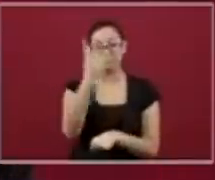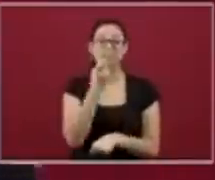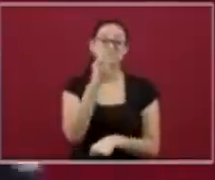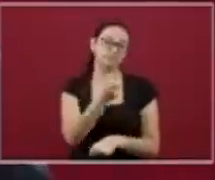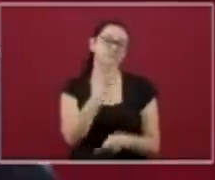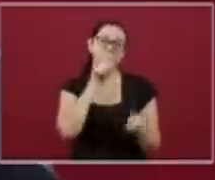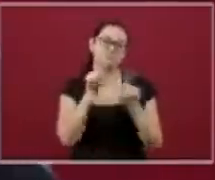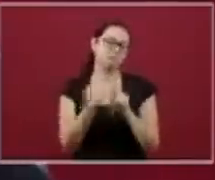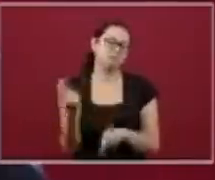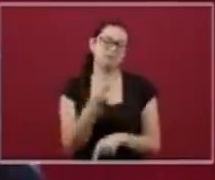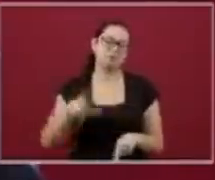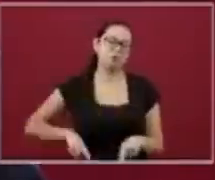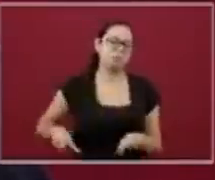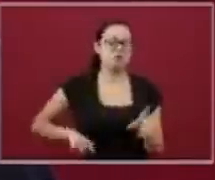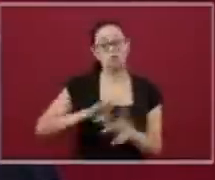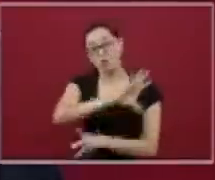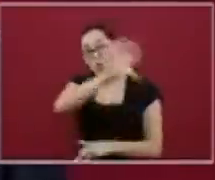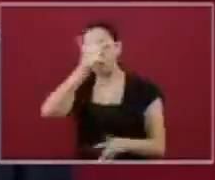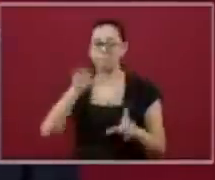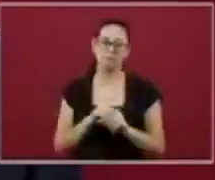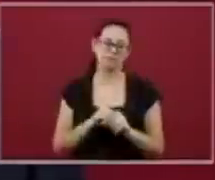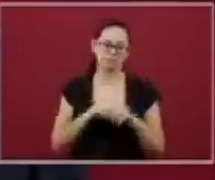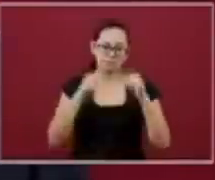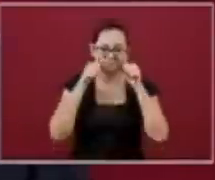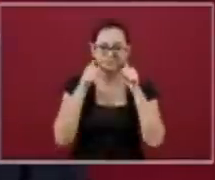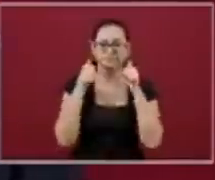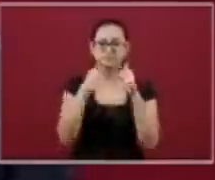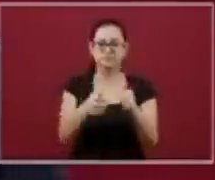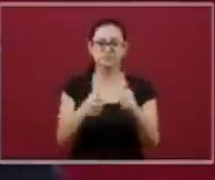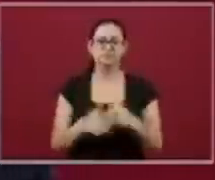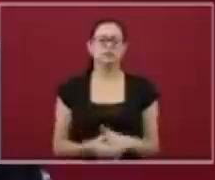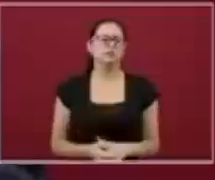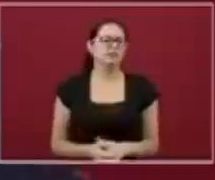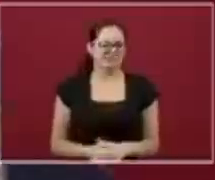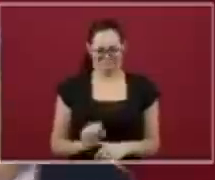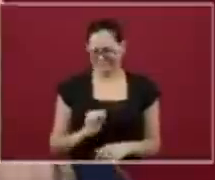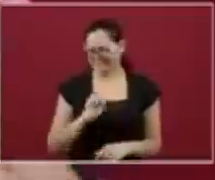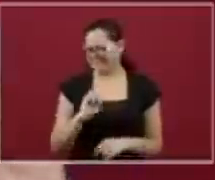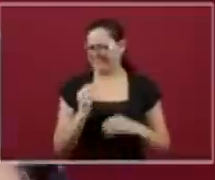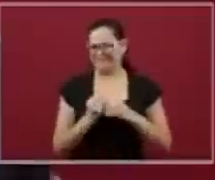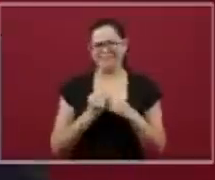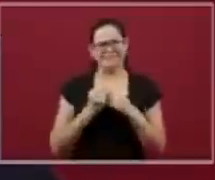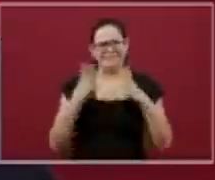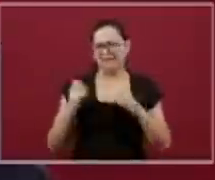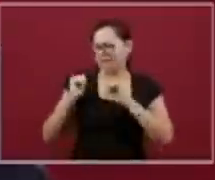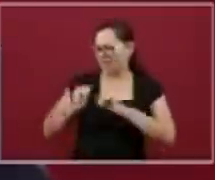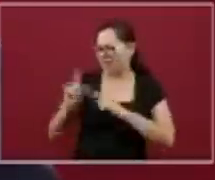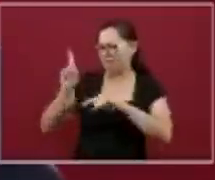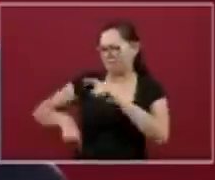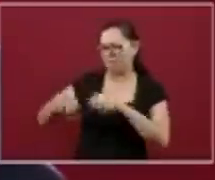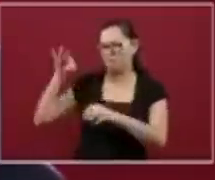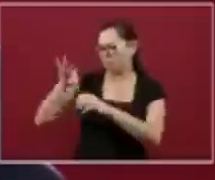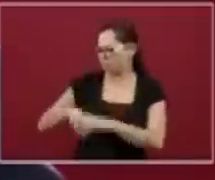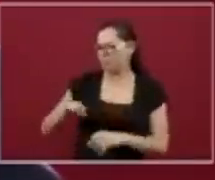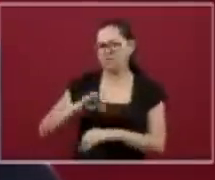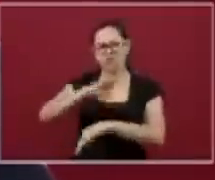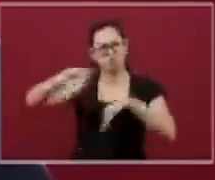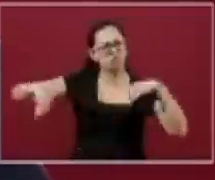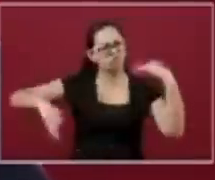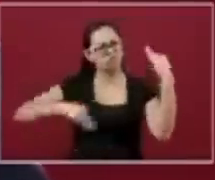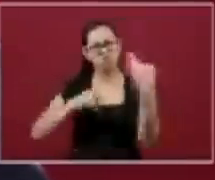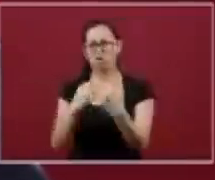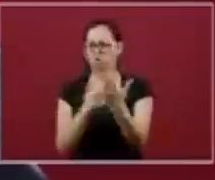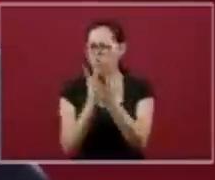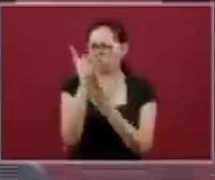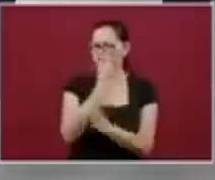suceda. ¿Van a participar en revocaciones de mandato o en elecciones y todo? Es lo que queremos, que tengan sus